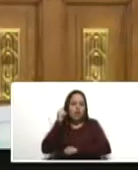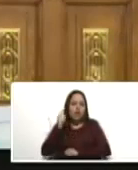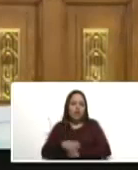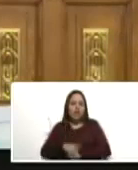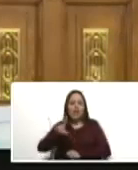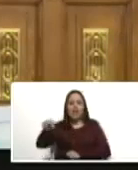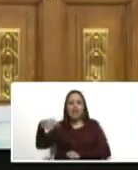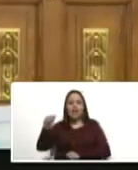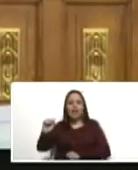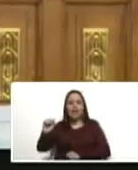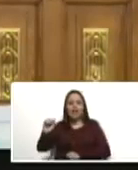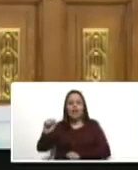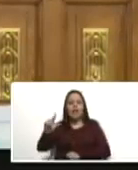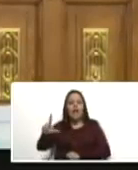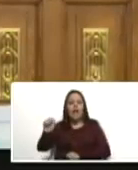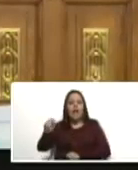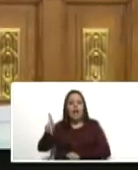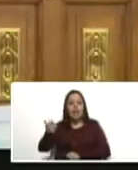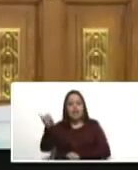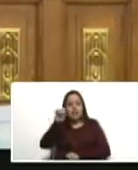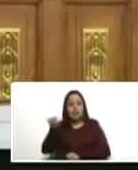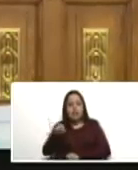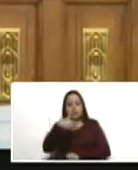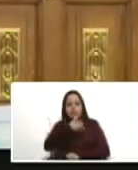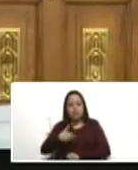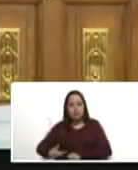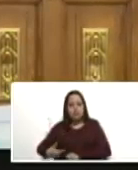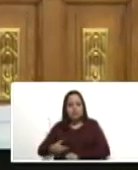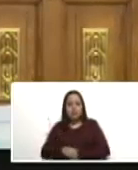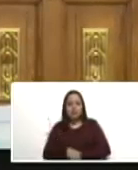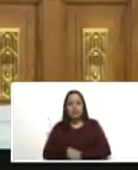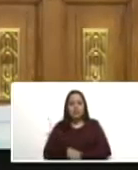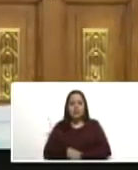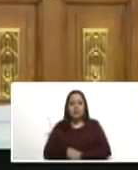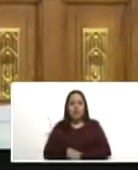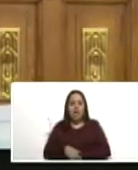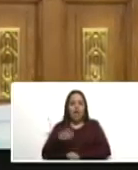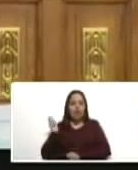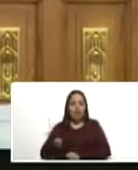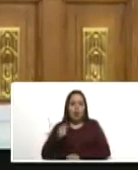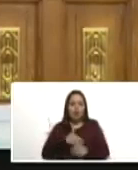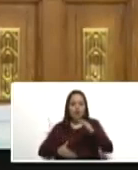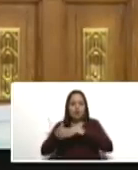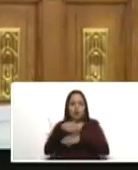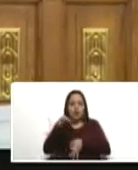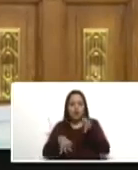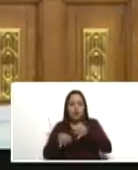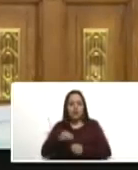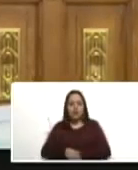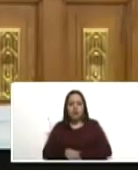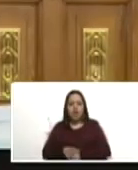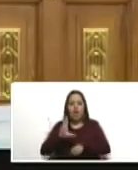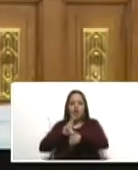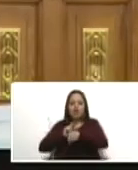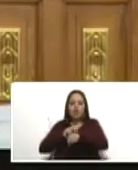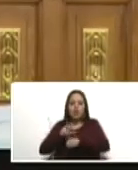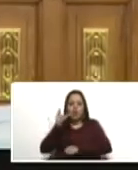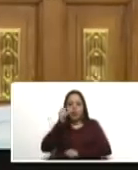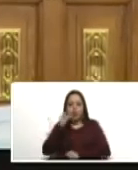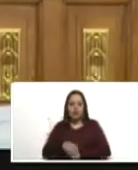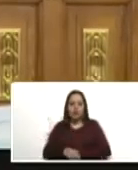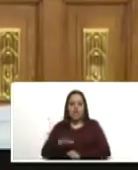presidente del tribunal supremo de Justicia doctor Elvis amoroso